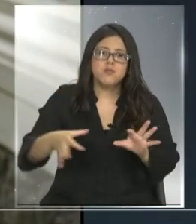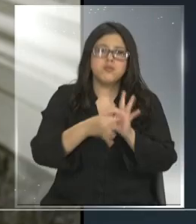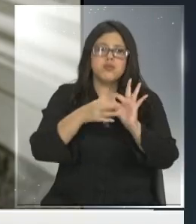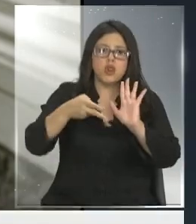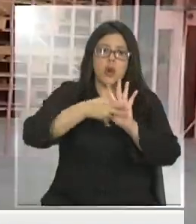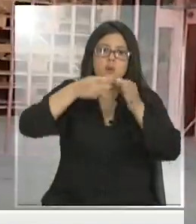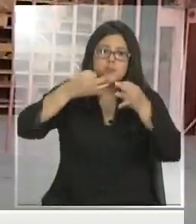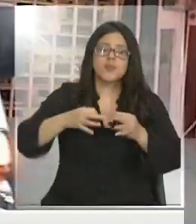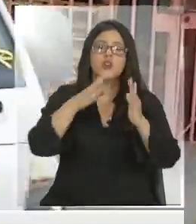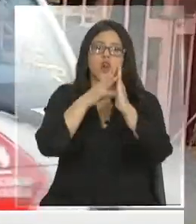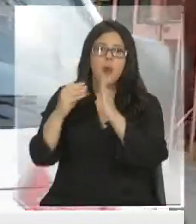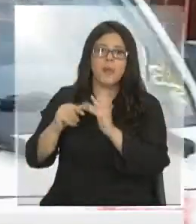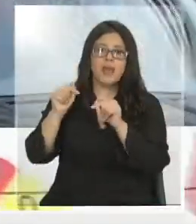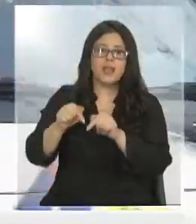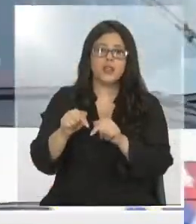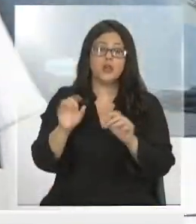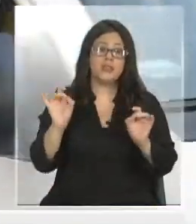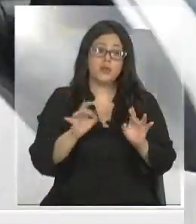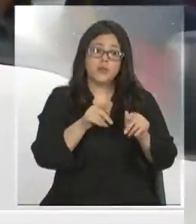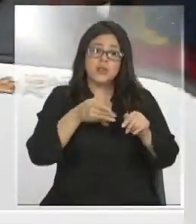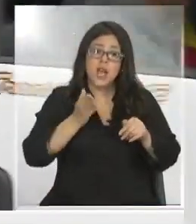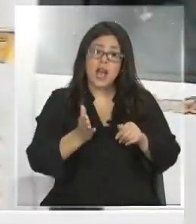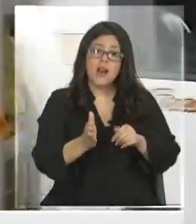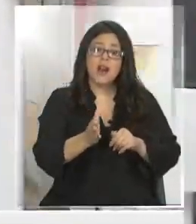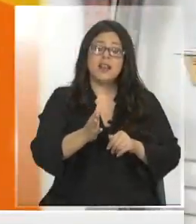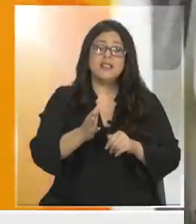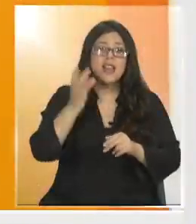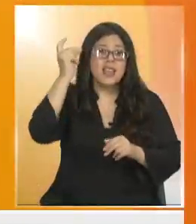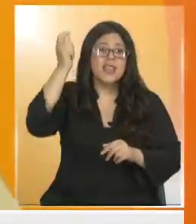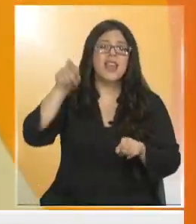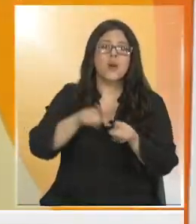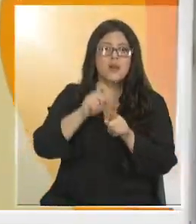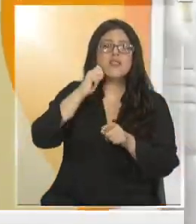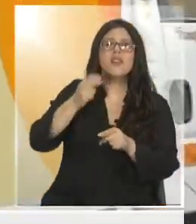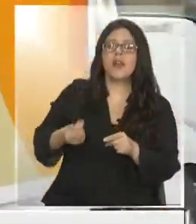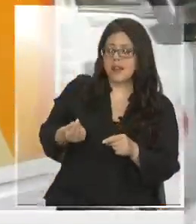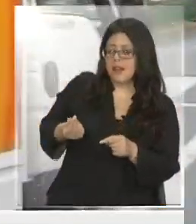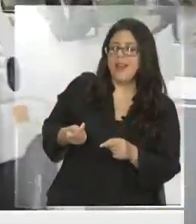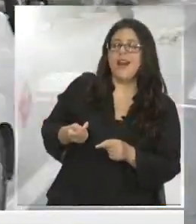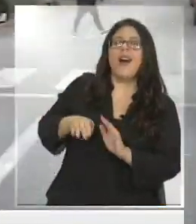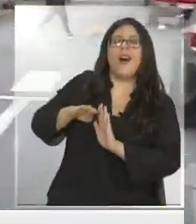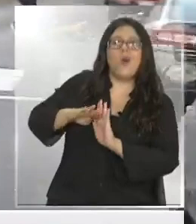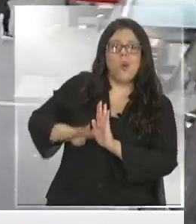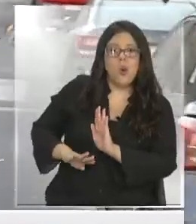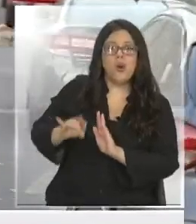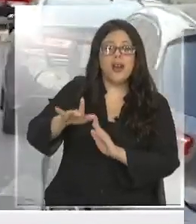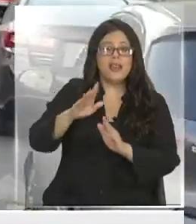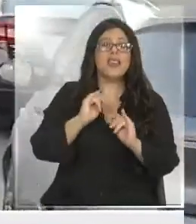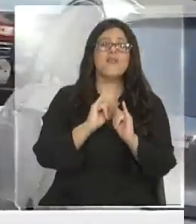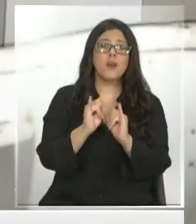de esta manera. De prosperar, la idea será un alivio para el bolsillo, ya que según los datos del INE,